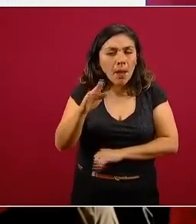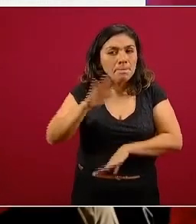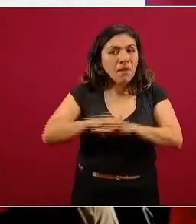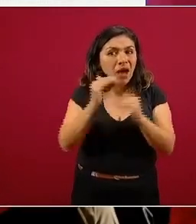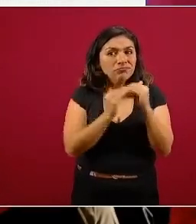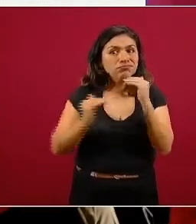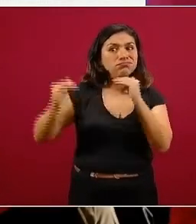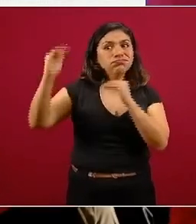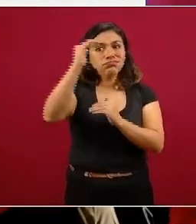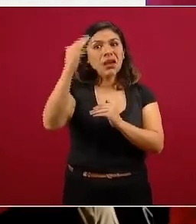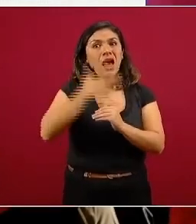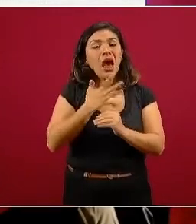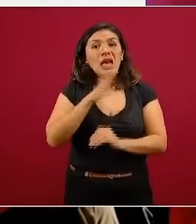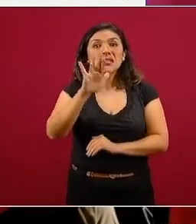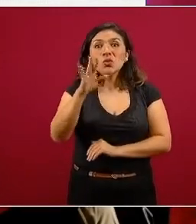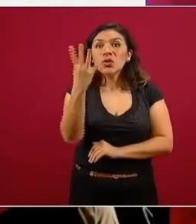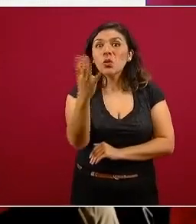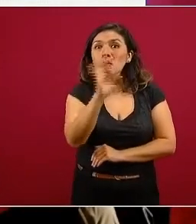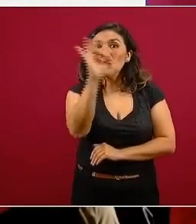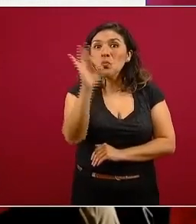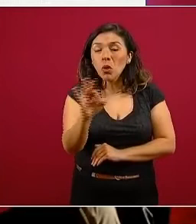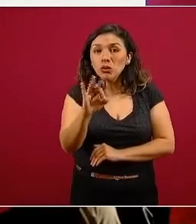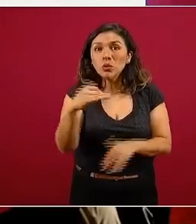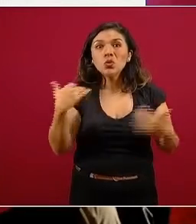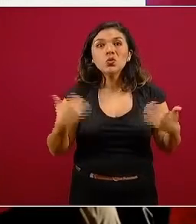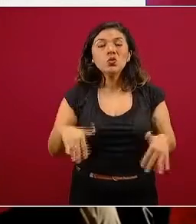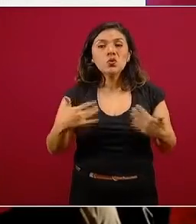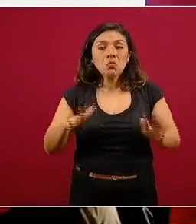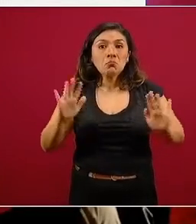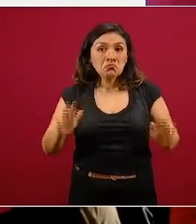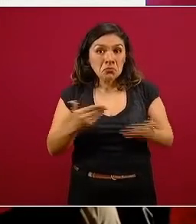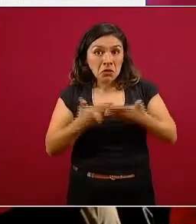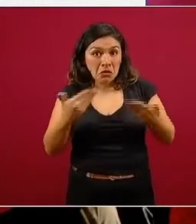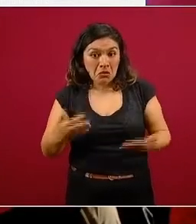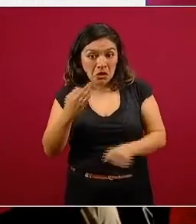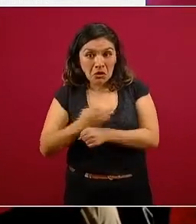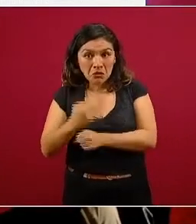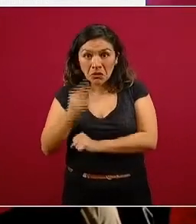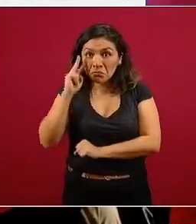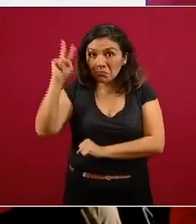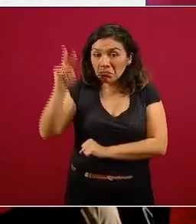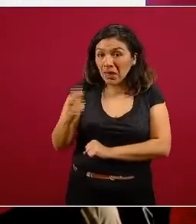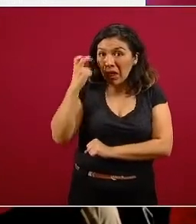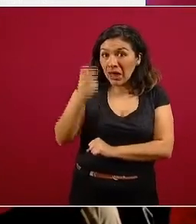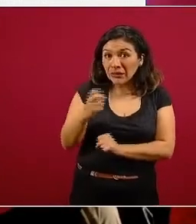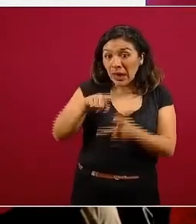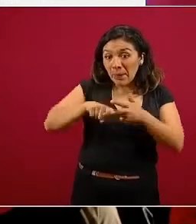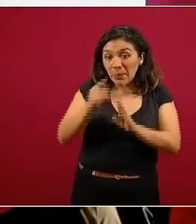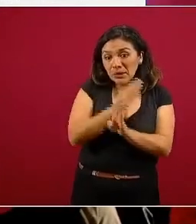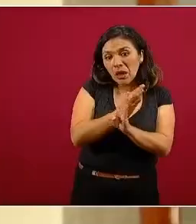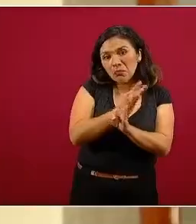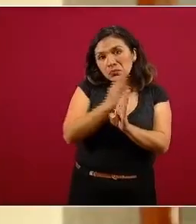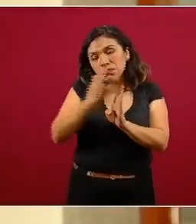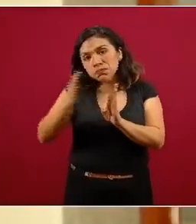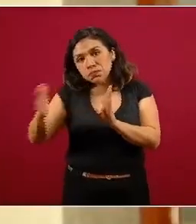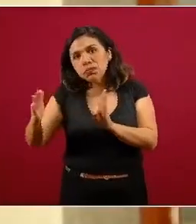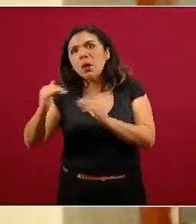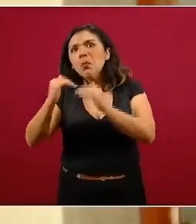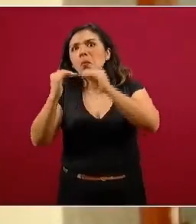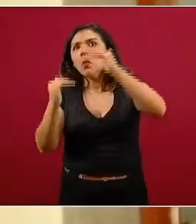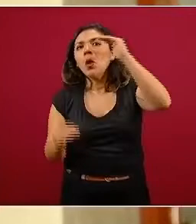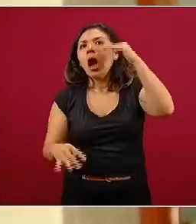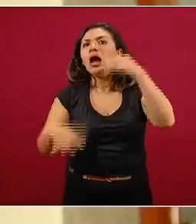más alto, que llegamos a tener hasta 54%, pues bueno, prácticamente desde ese entonces ha caído ya